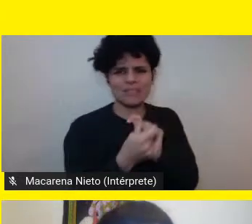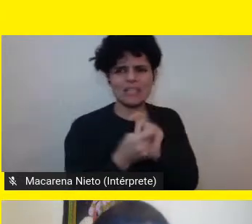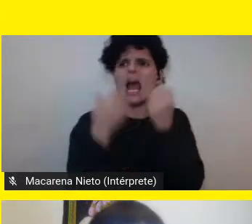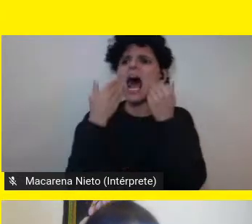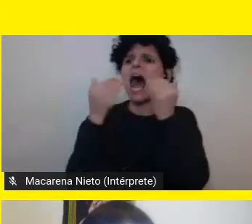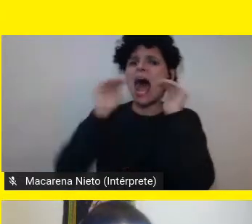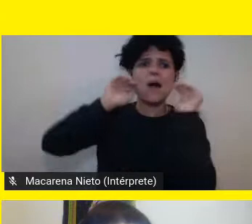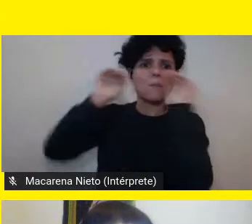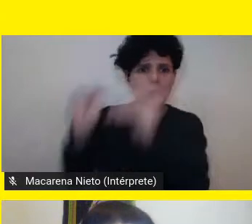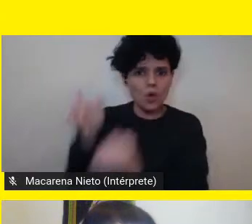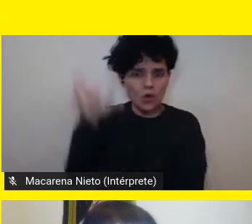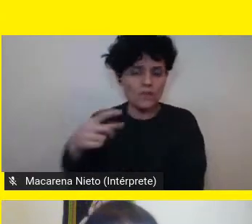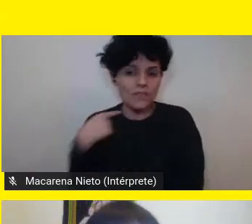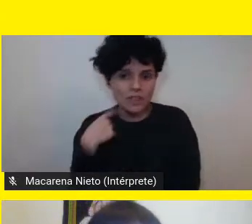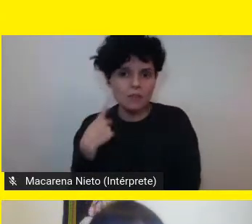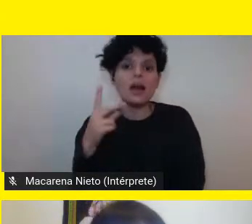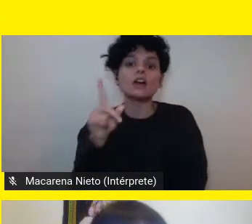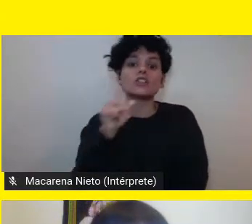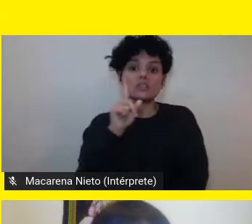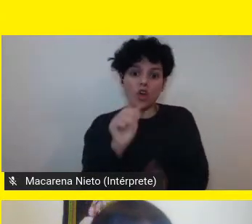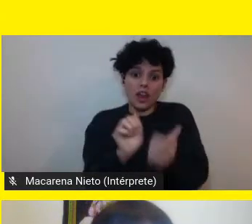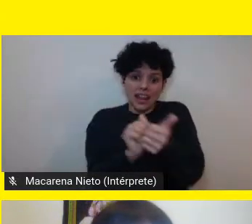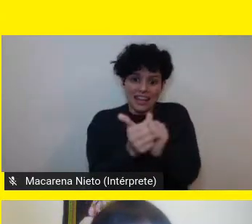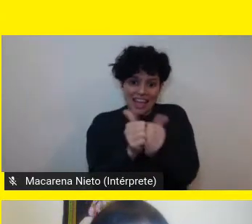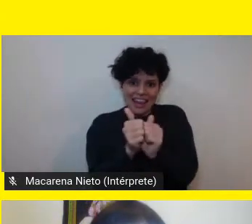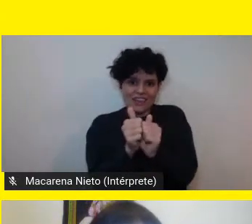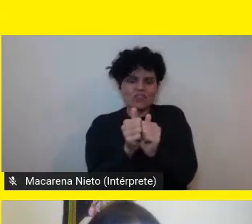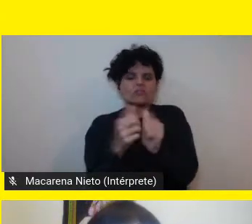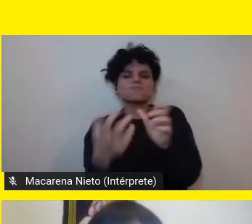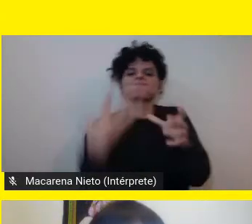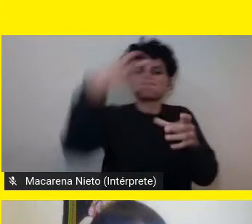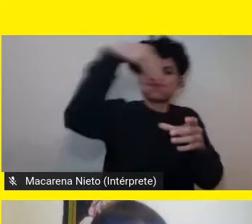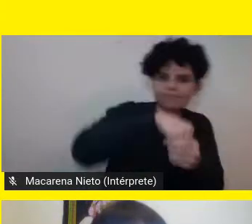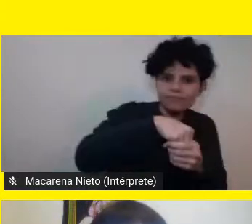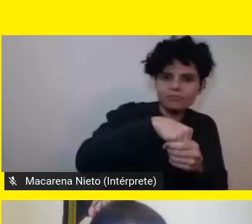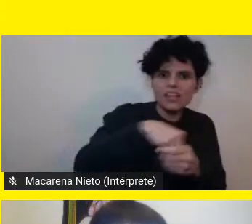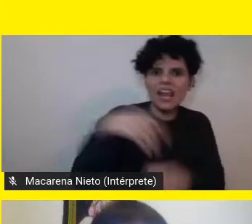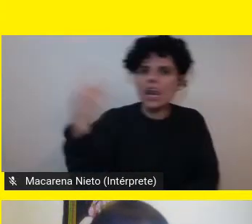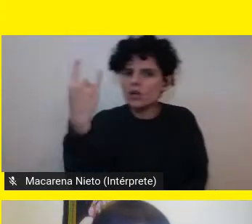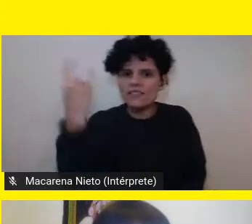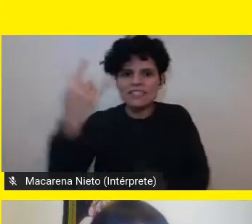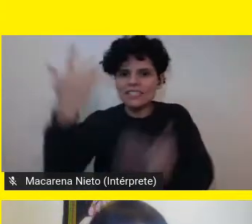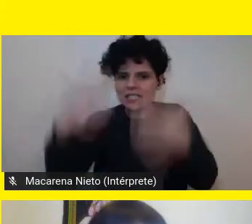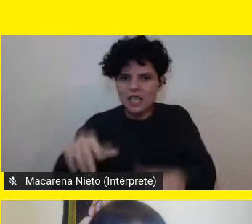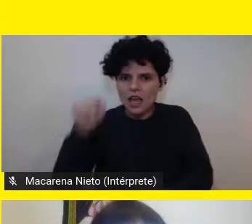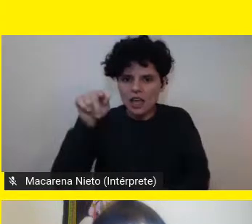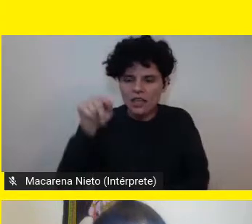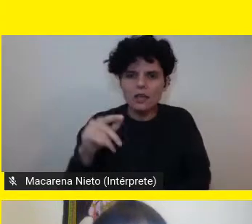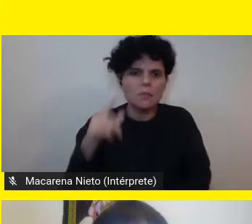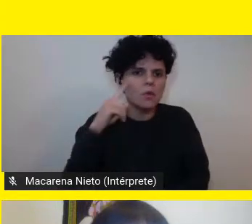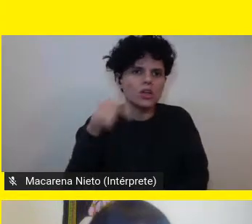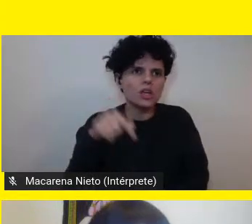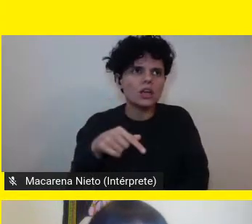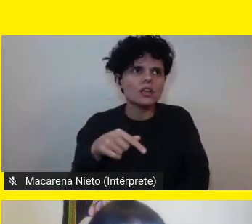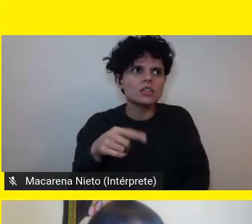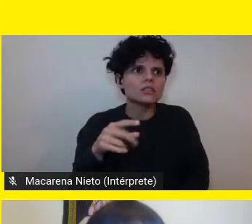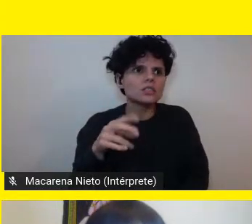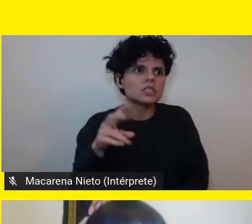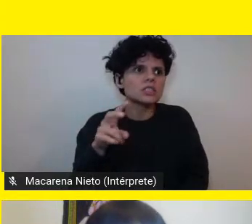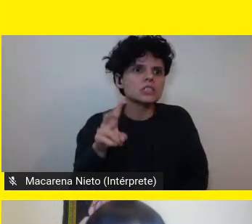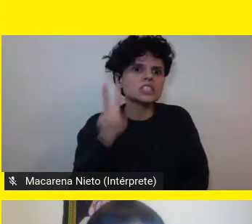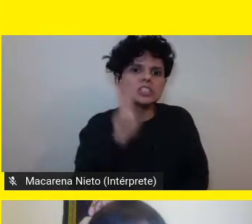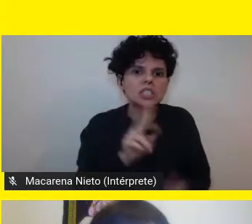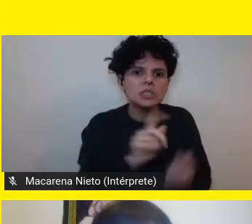perspectiva de género en cuanto desde la universidad, porque esto se va a seguir perpetuando porque es una cultura de